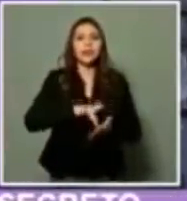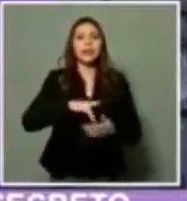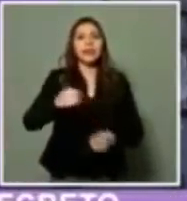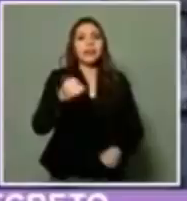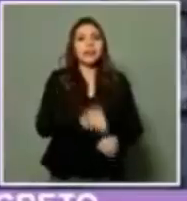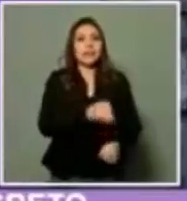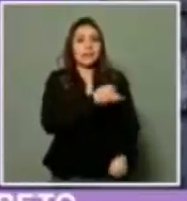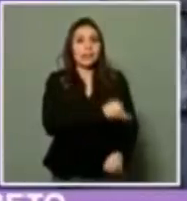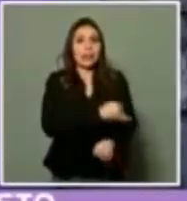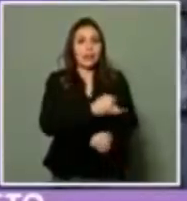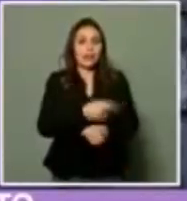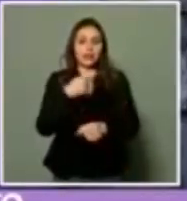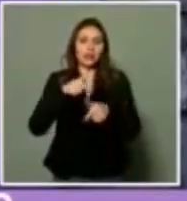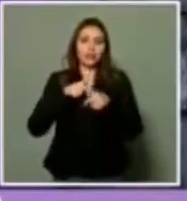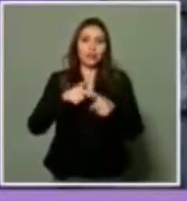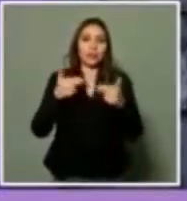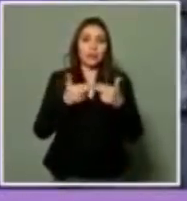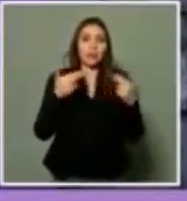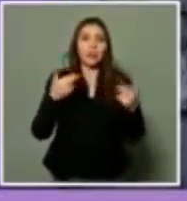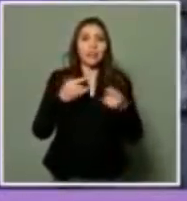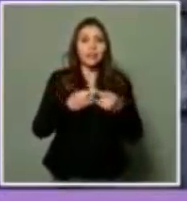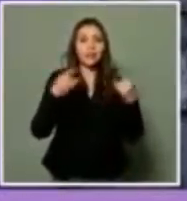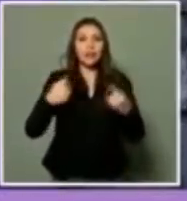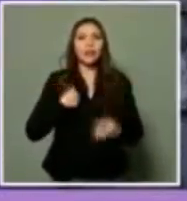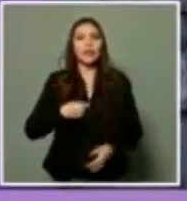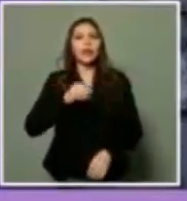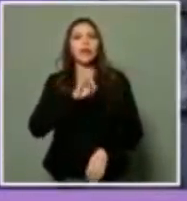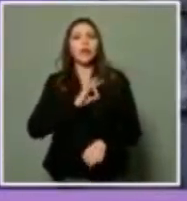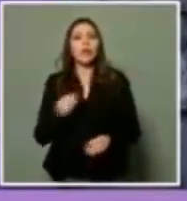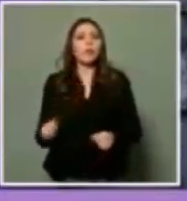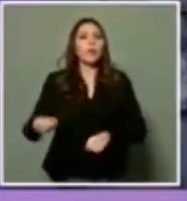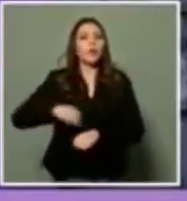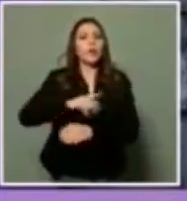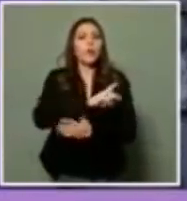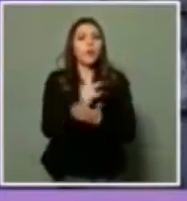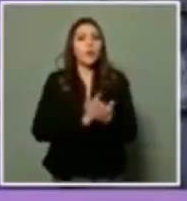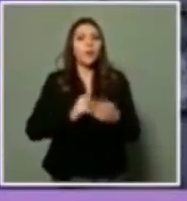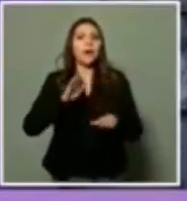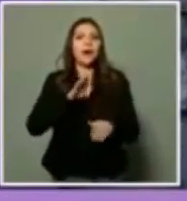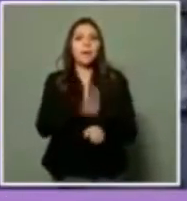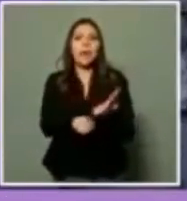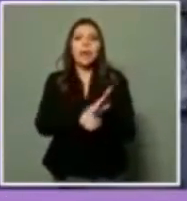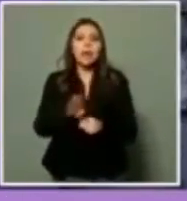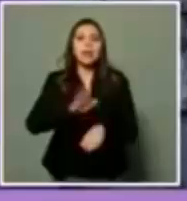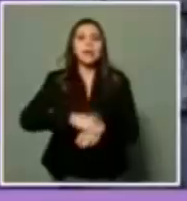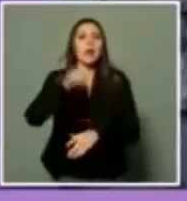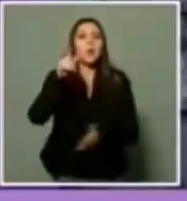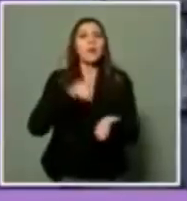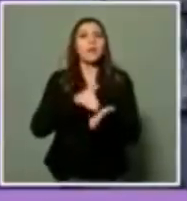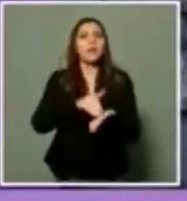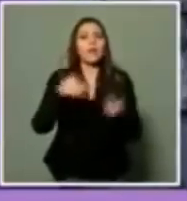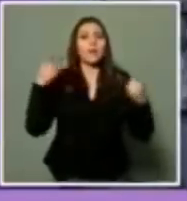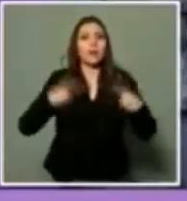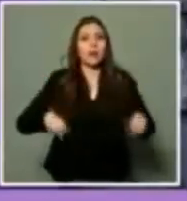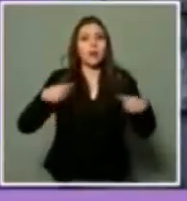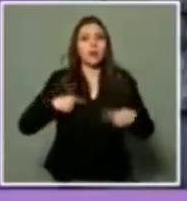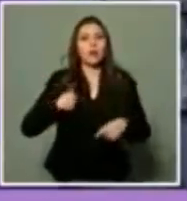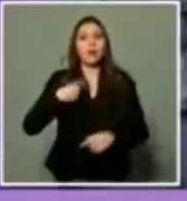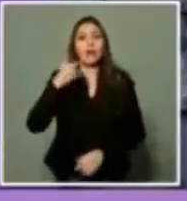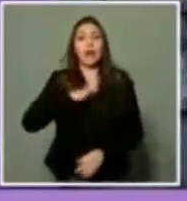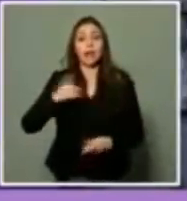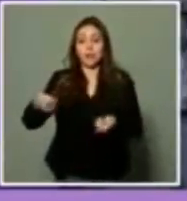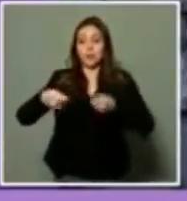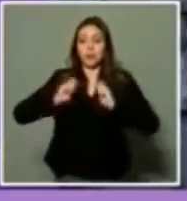programas universales que beneficiaron a más de 1 millón de habitantes. Obtuvimos el primer lugar en transparencia, mientras